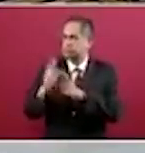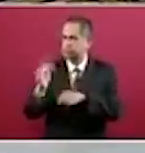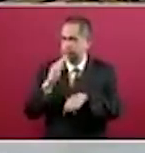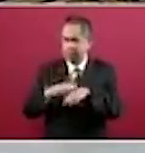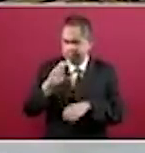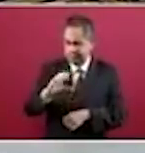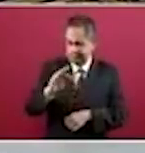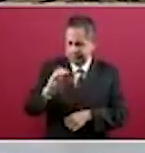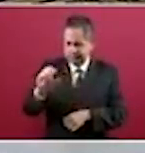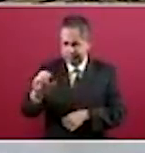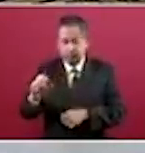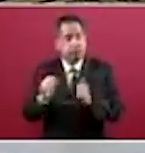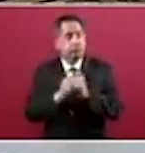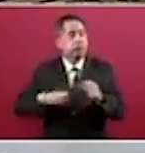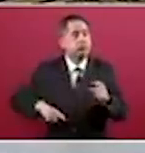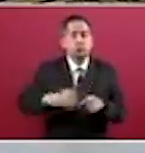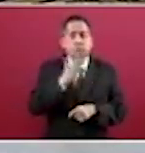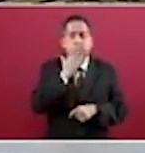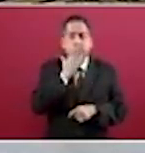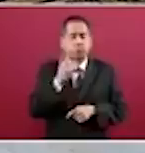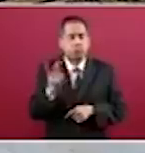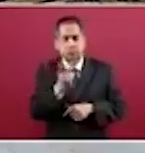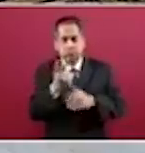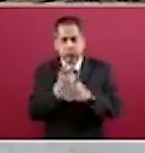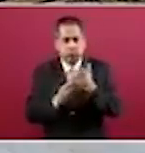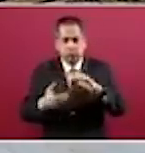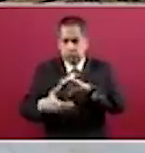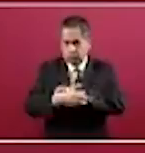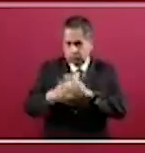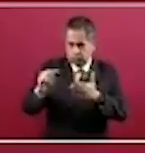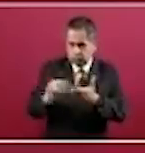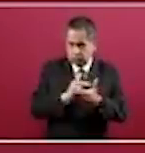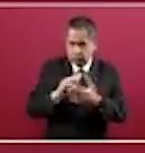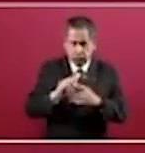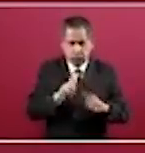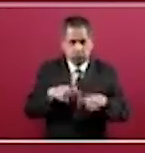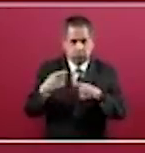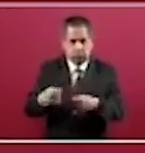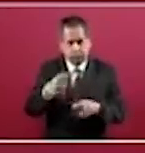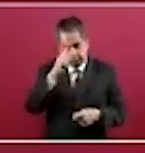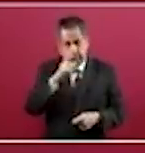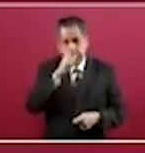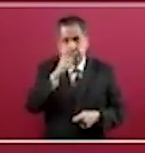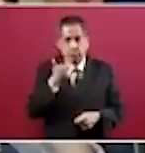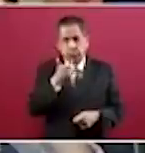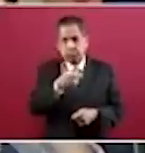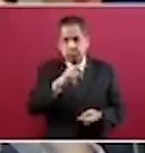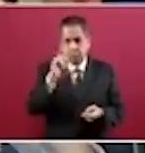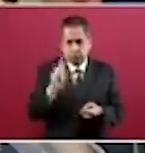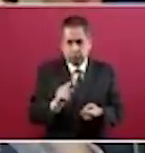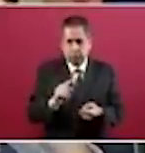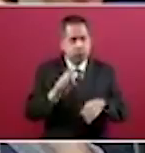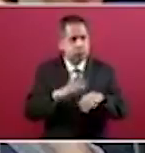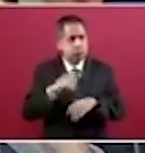Federal de Electricidad con el gobierno de Sonora, cada año firman un convenio para dar un subsidio a la tarifa de luz por las